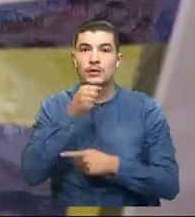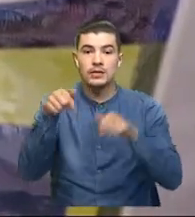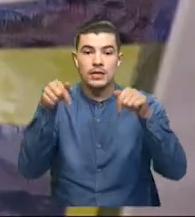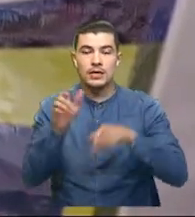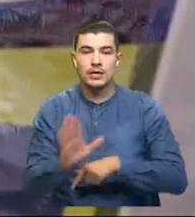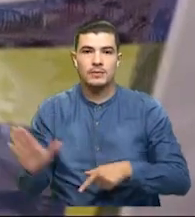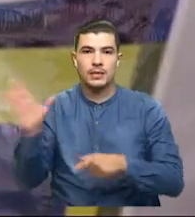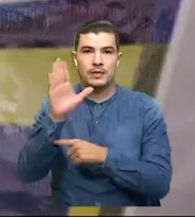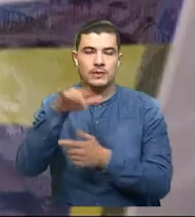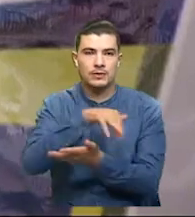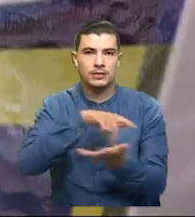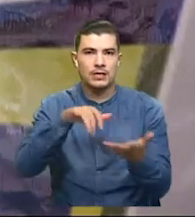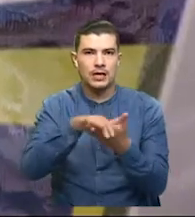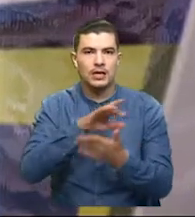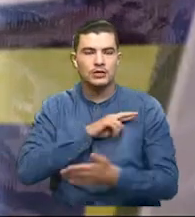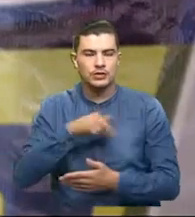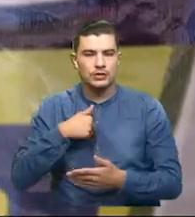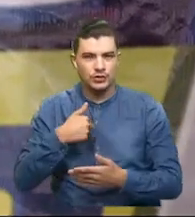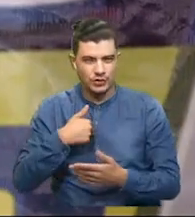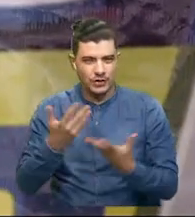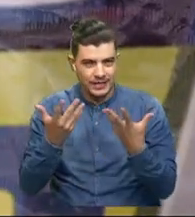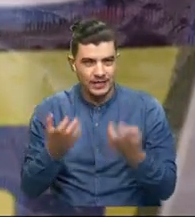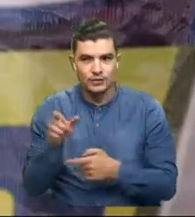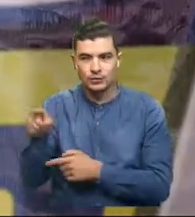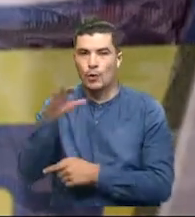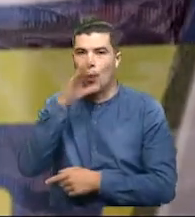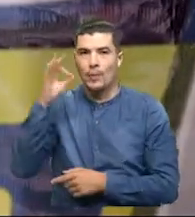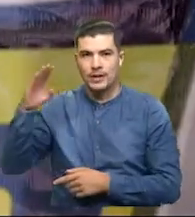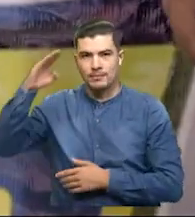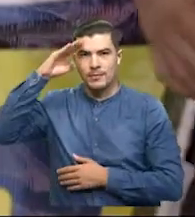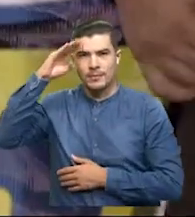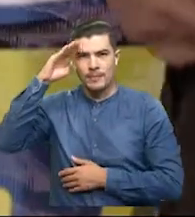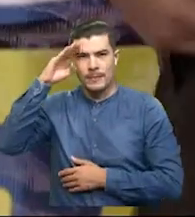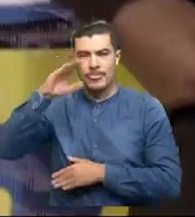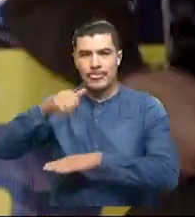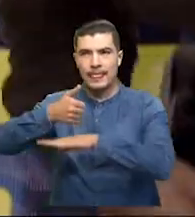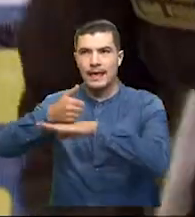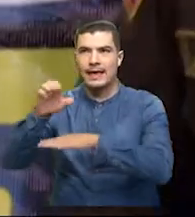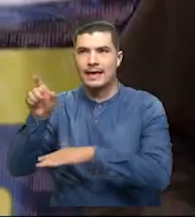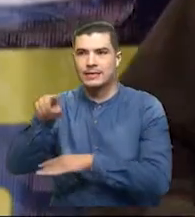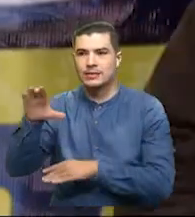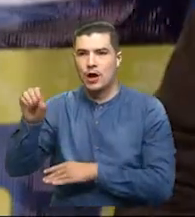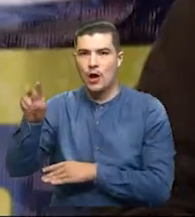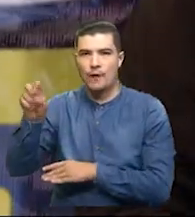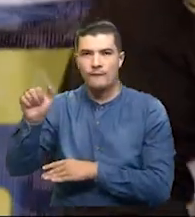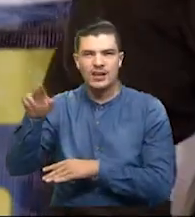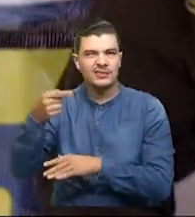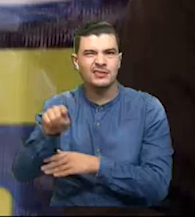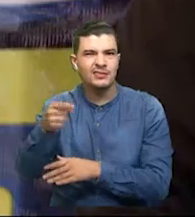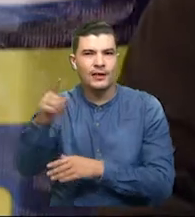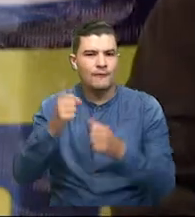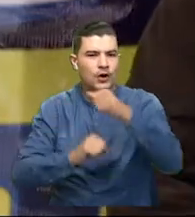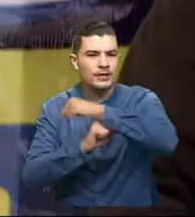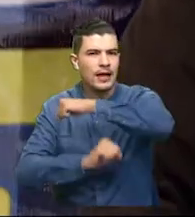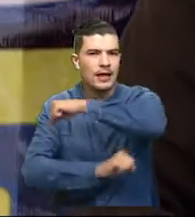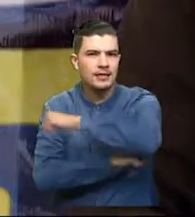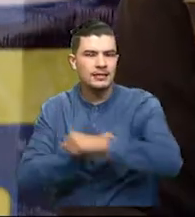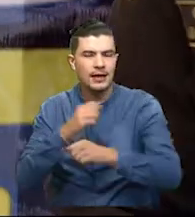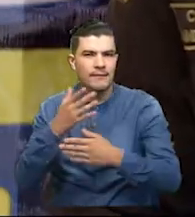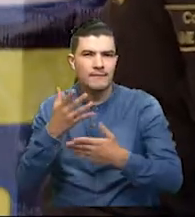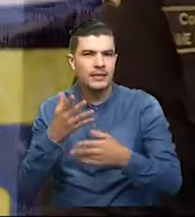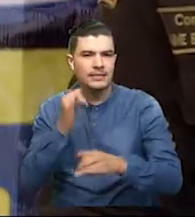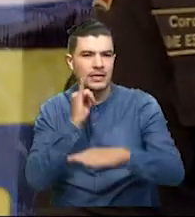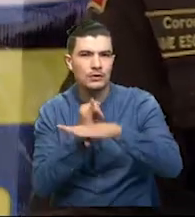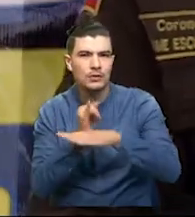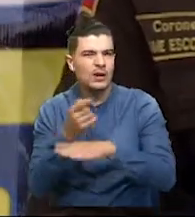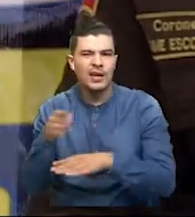quiero que sea el Coronel Escobar el que nos cuente de qué se trata ese fortalecimiento institucional, la seguridad, qué es lo que viene haciendo la policía.